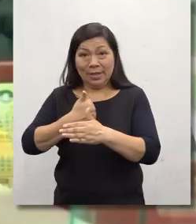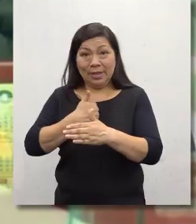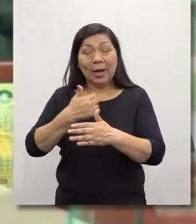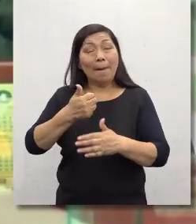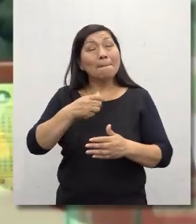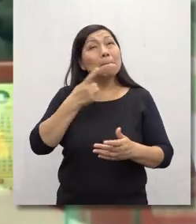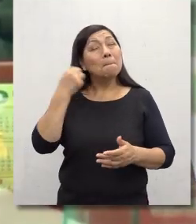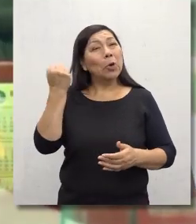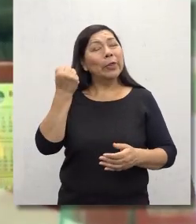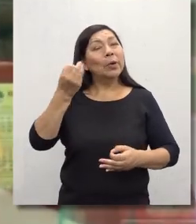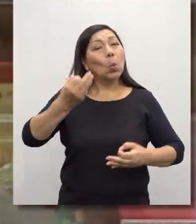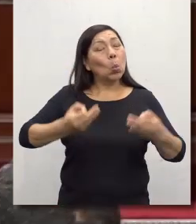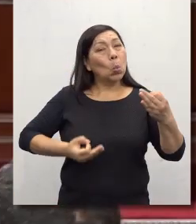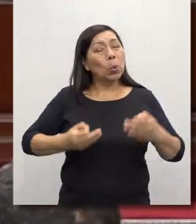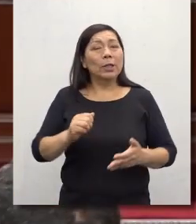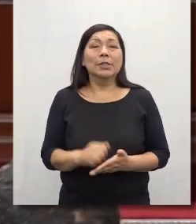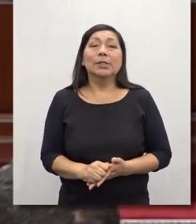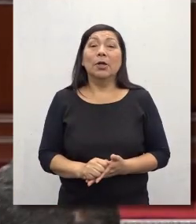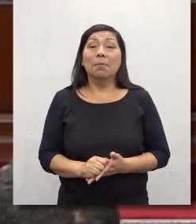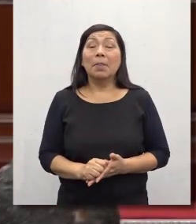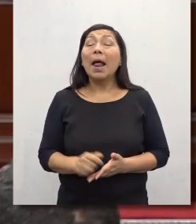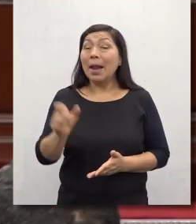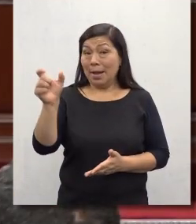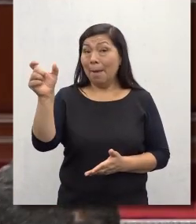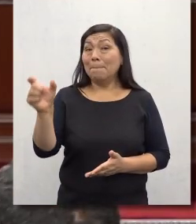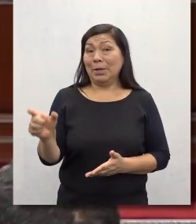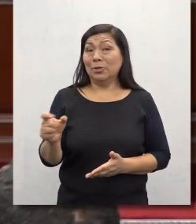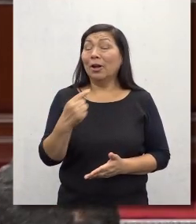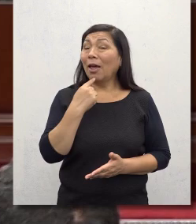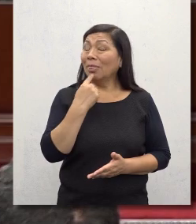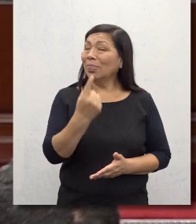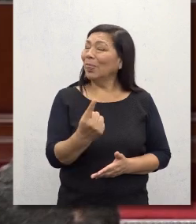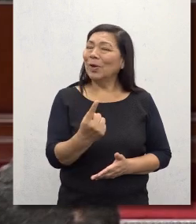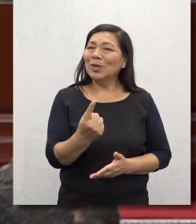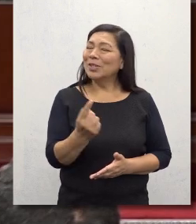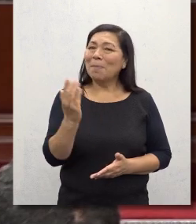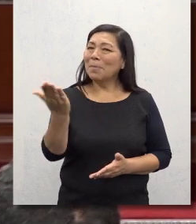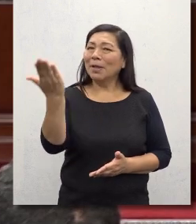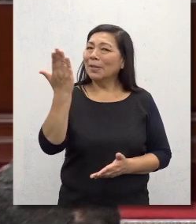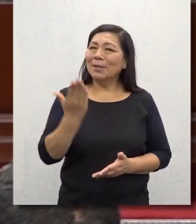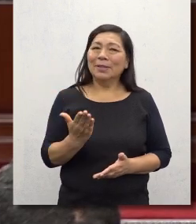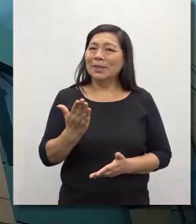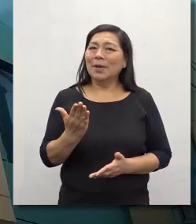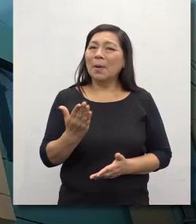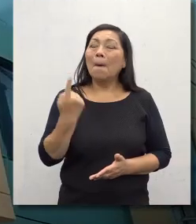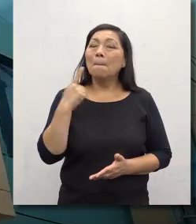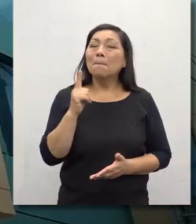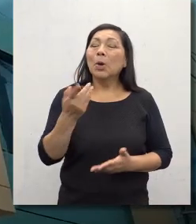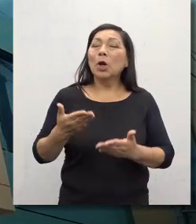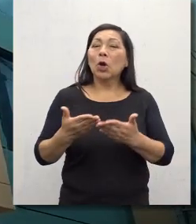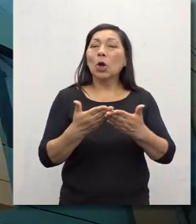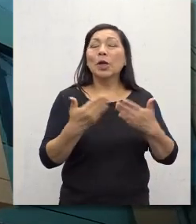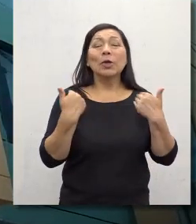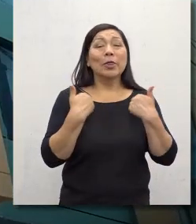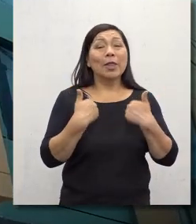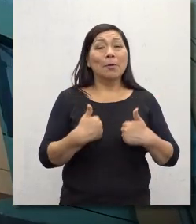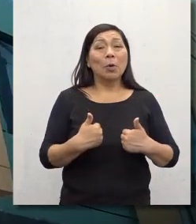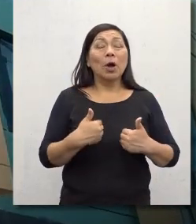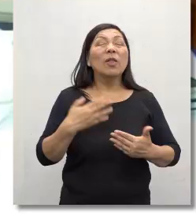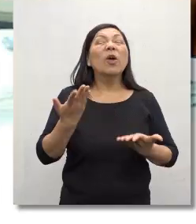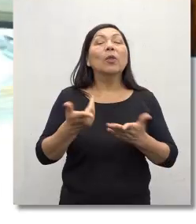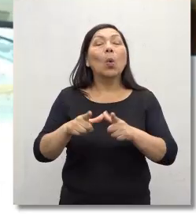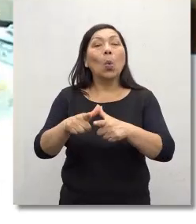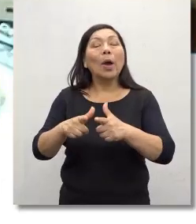al mismo Poder Judicial. El colegiado declaró infundada la demanda interpuesta por el Colegio de Abogados de